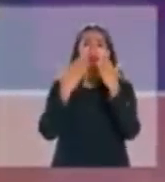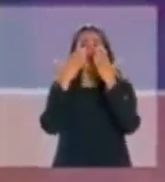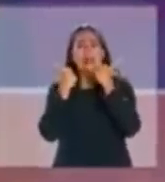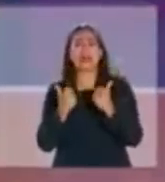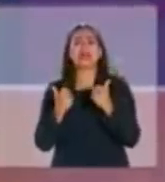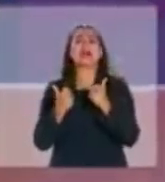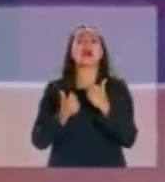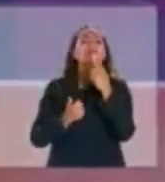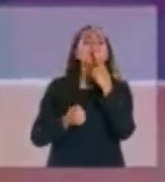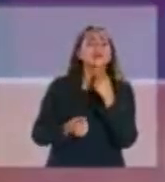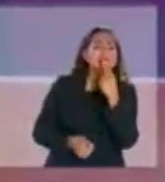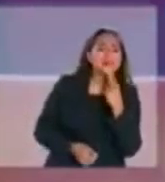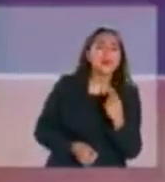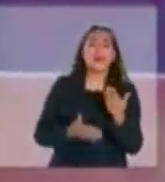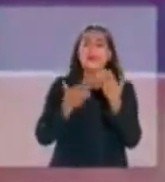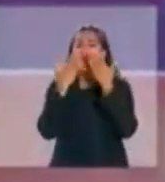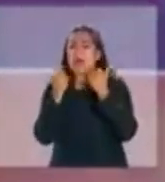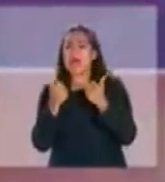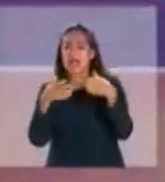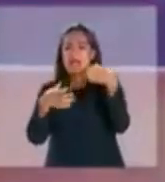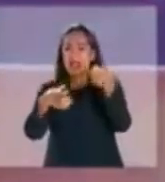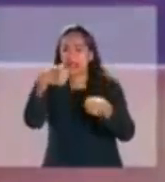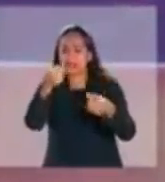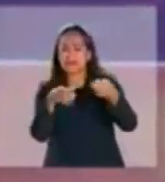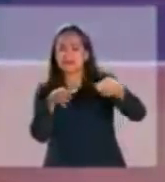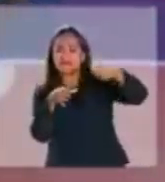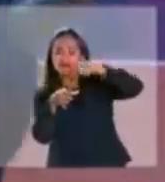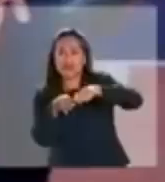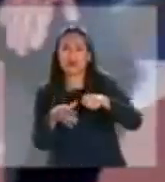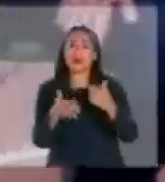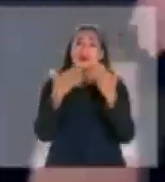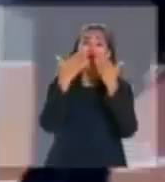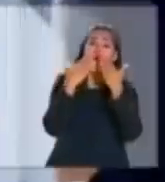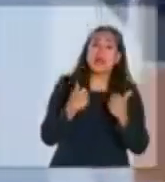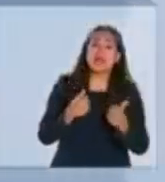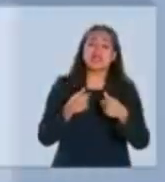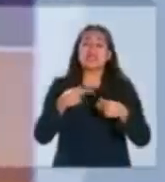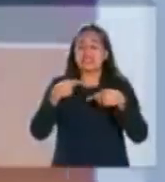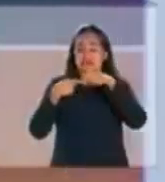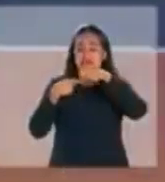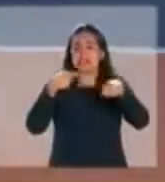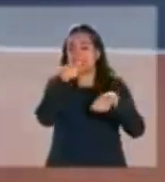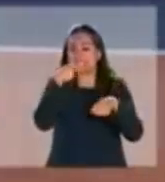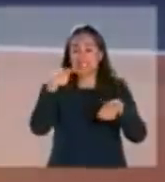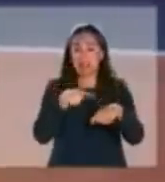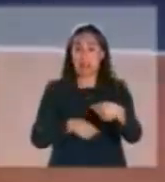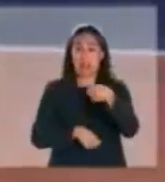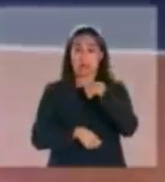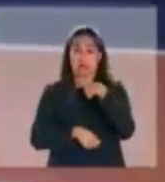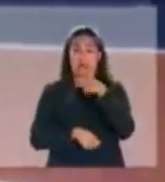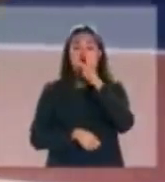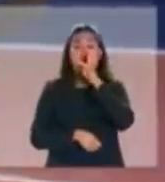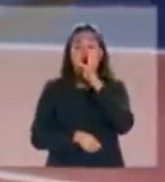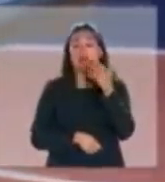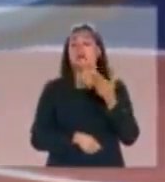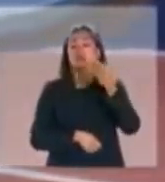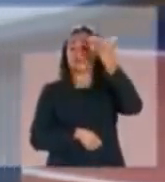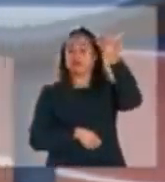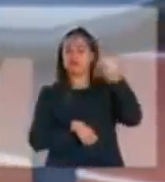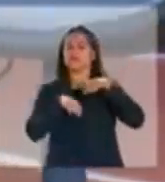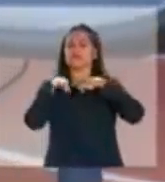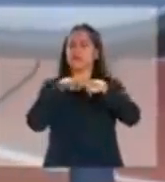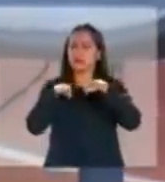quedamos sin leche en polvo nos quedamos sin pasta de dientes mi papá en esa época trabajaba en industria y comercio y se